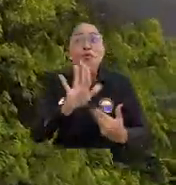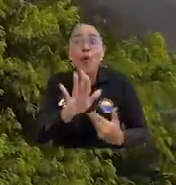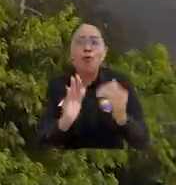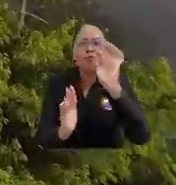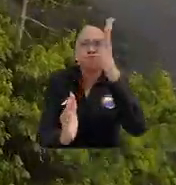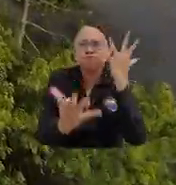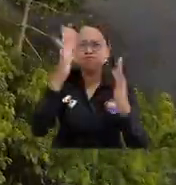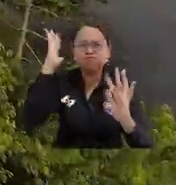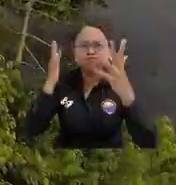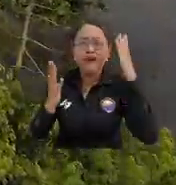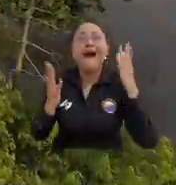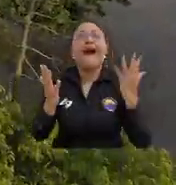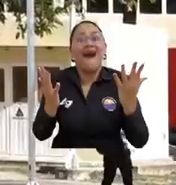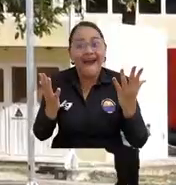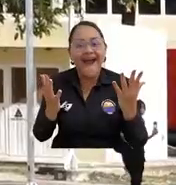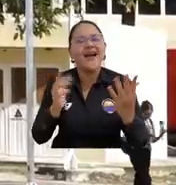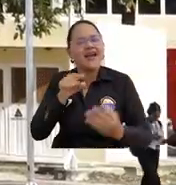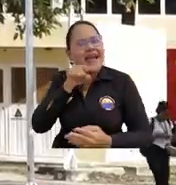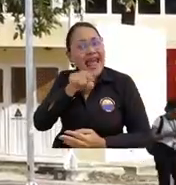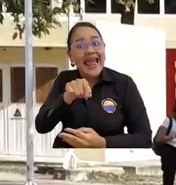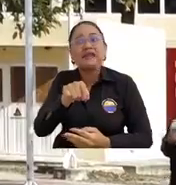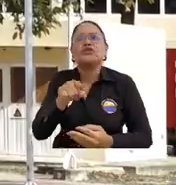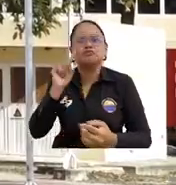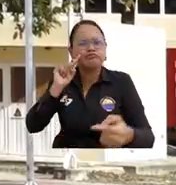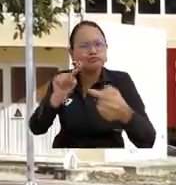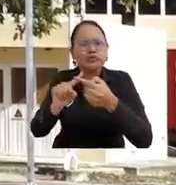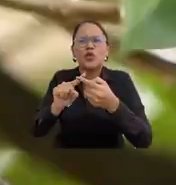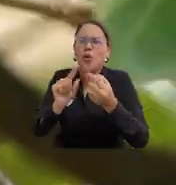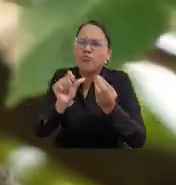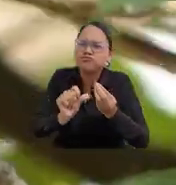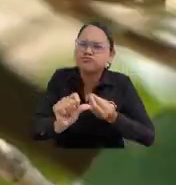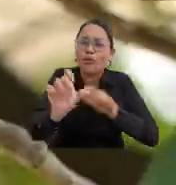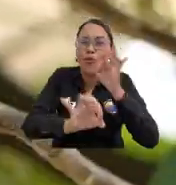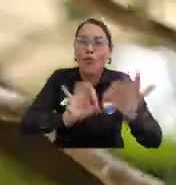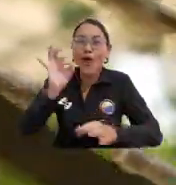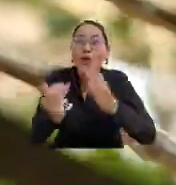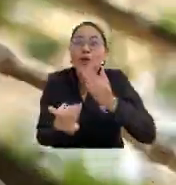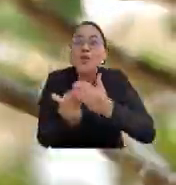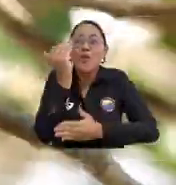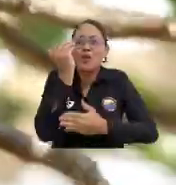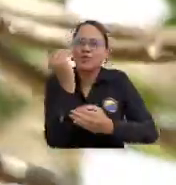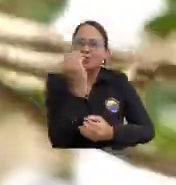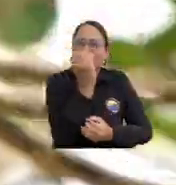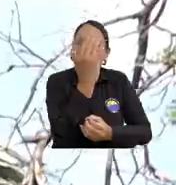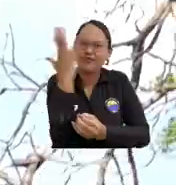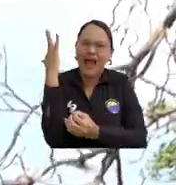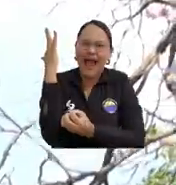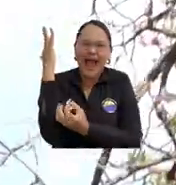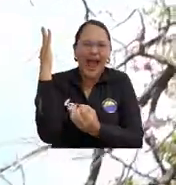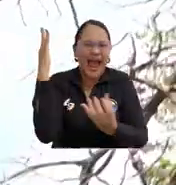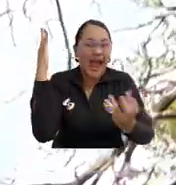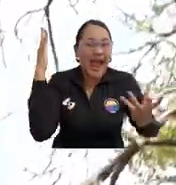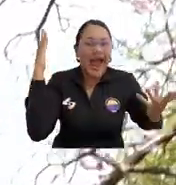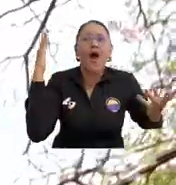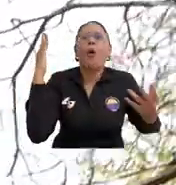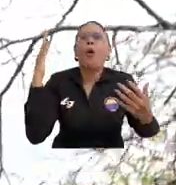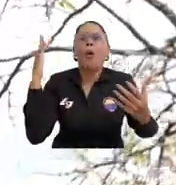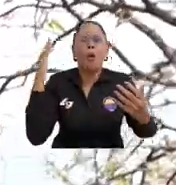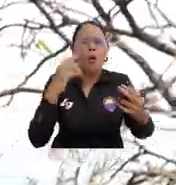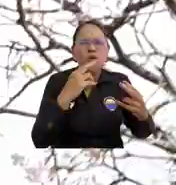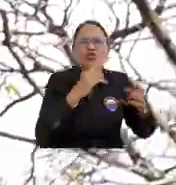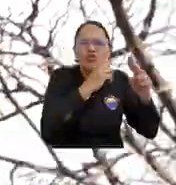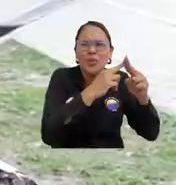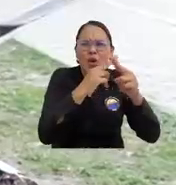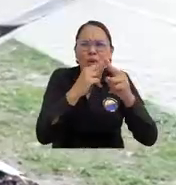seguir ratificando ese compromiso con la conservación fue inaugurado el Arboretum, un museo vivo que alberga una amplia variedad